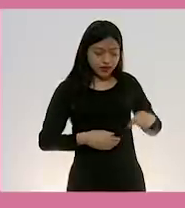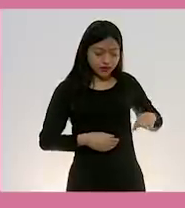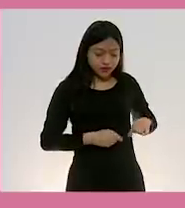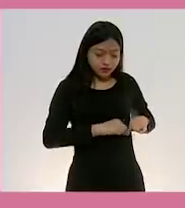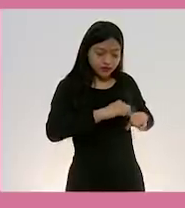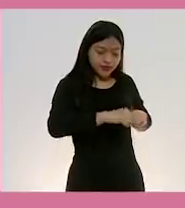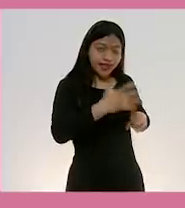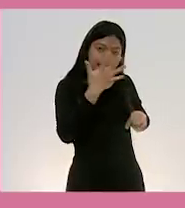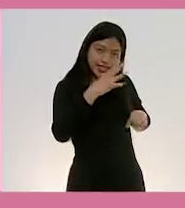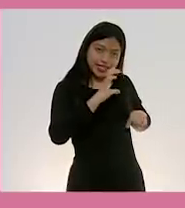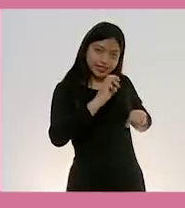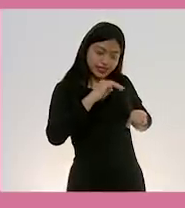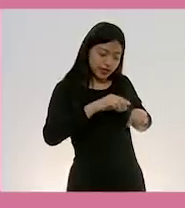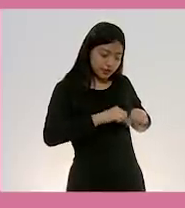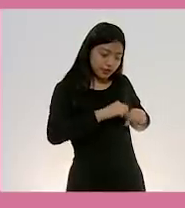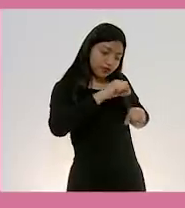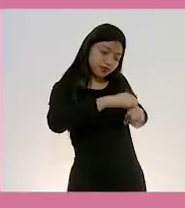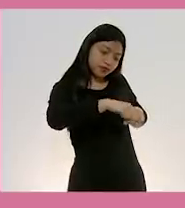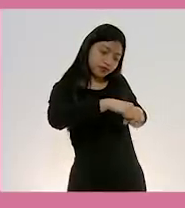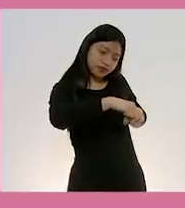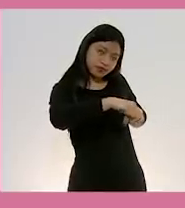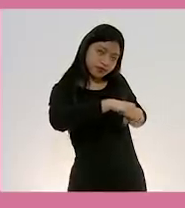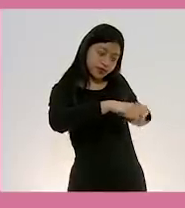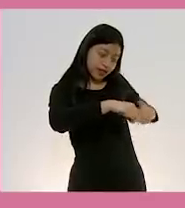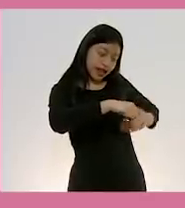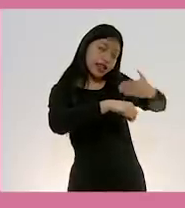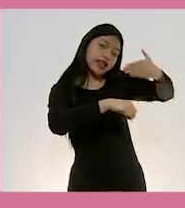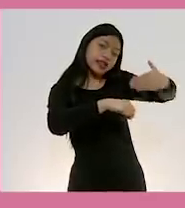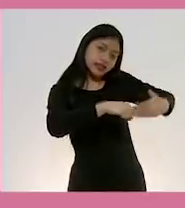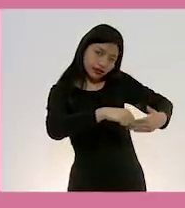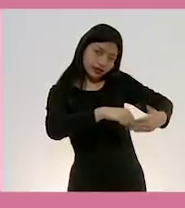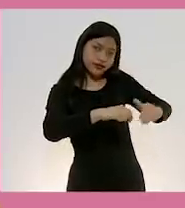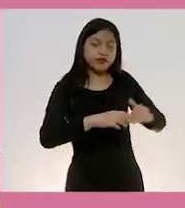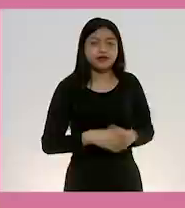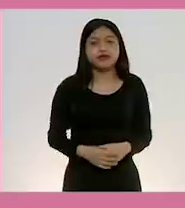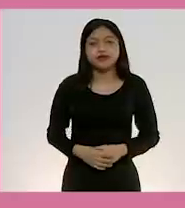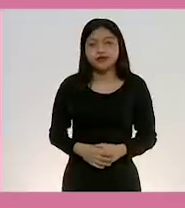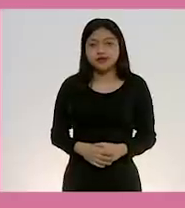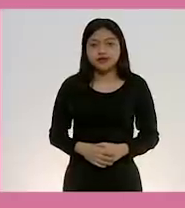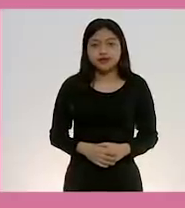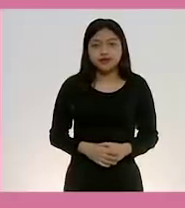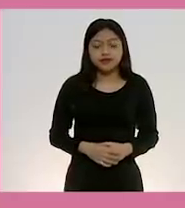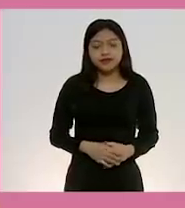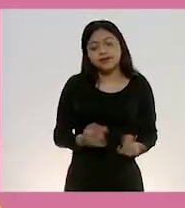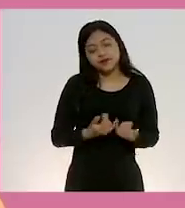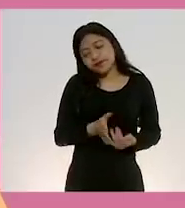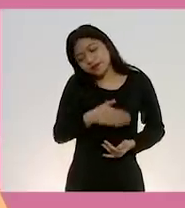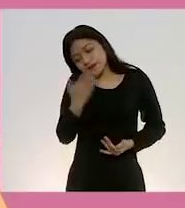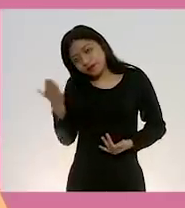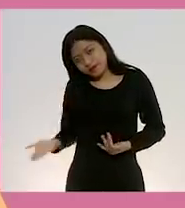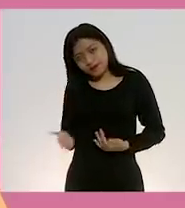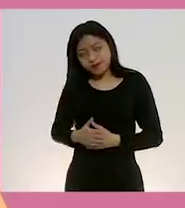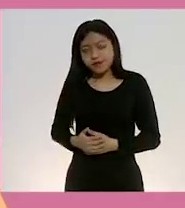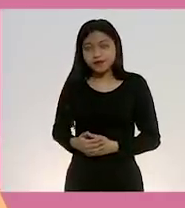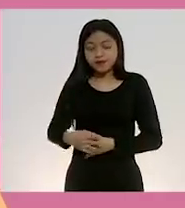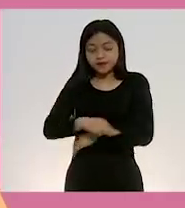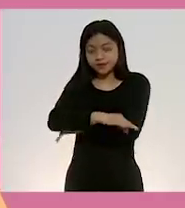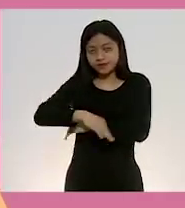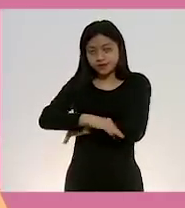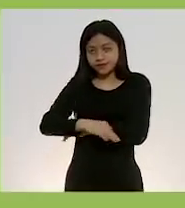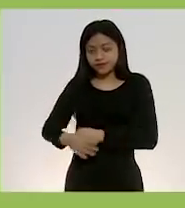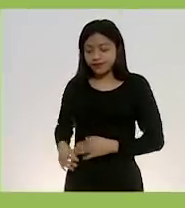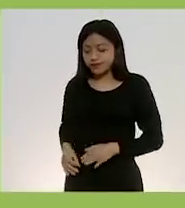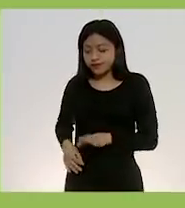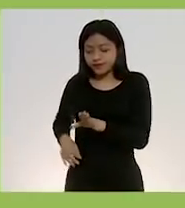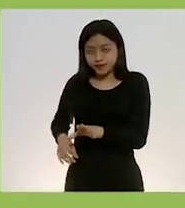10 centímetros de largo, partiendo de abajo hacia arriba. Repite el paso anterior del otro lado de